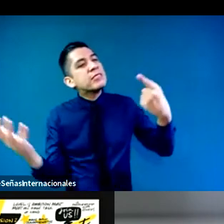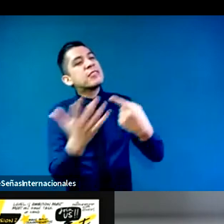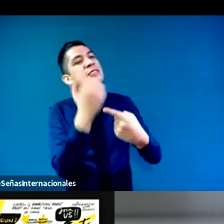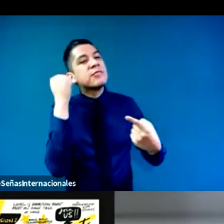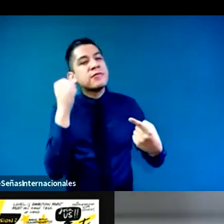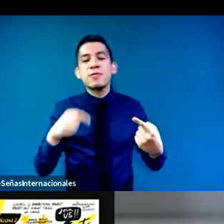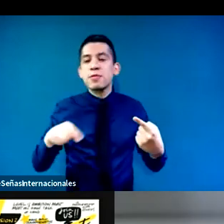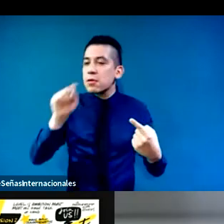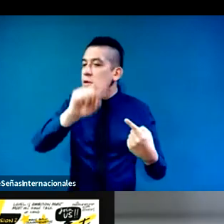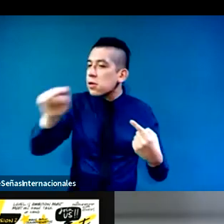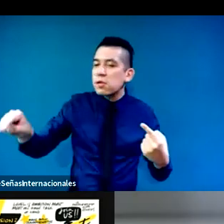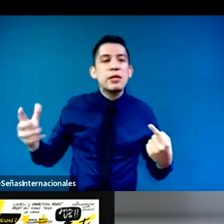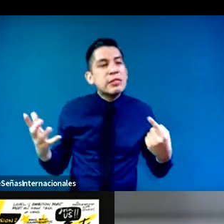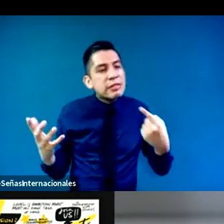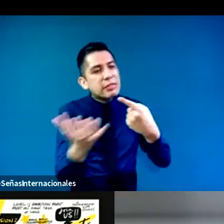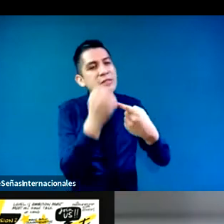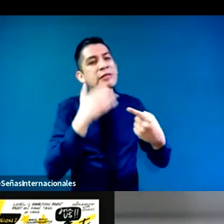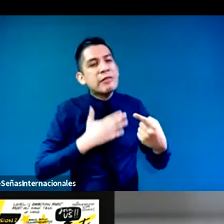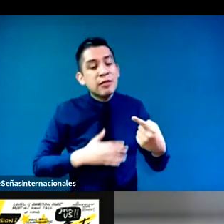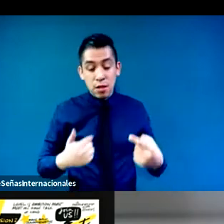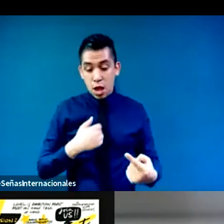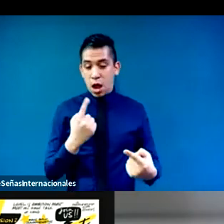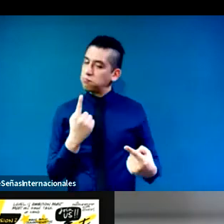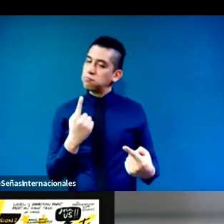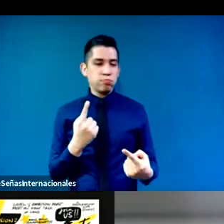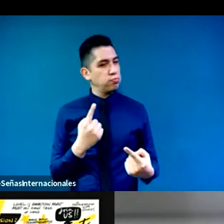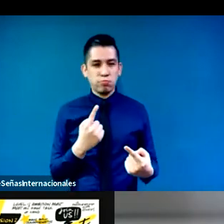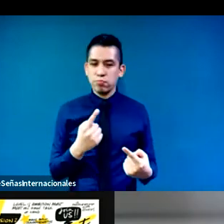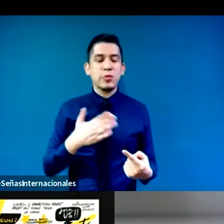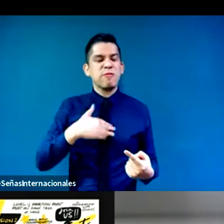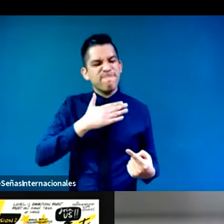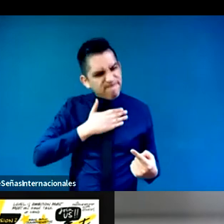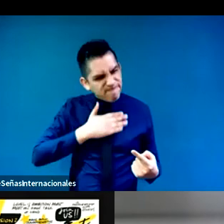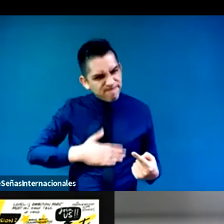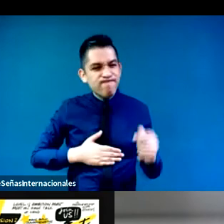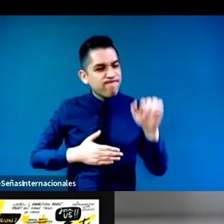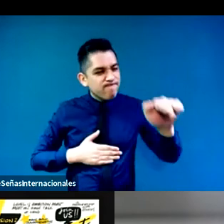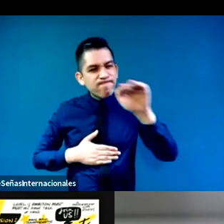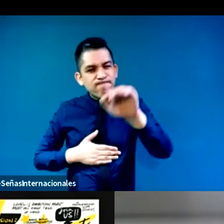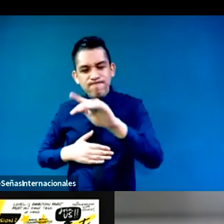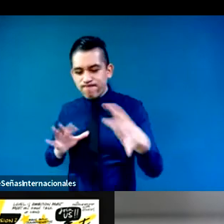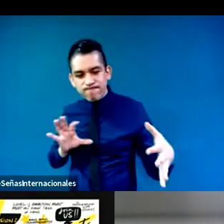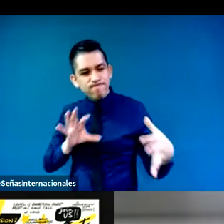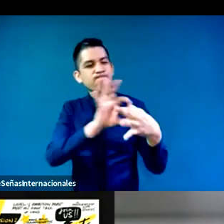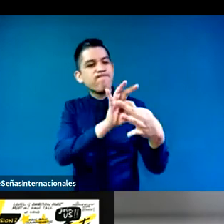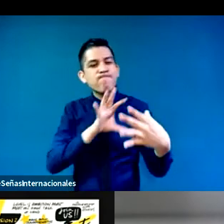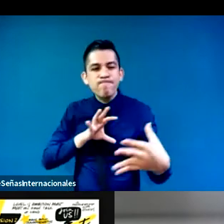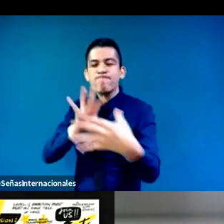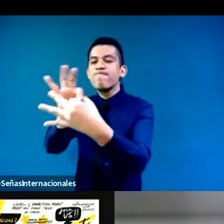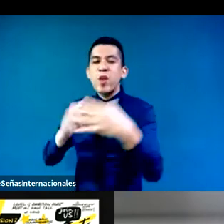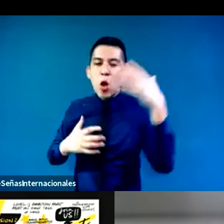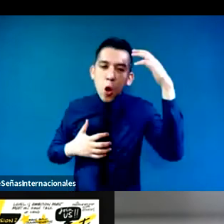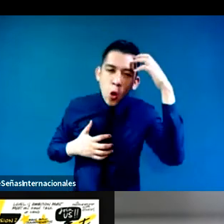no avanzarán sin acciones colectivas de organizaciones, sociedad civil, movimientos feministas,